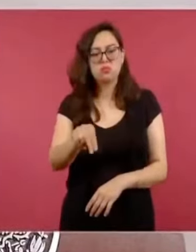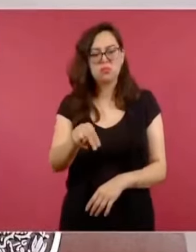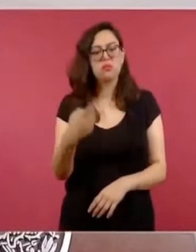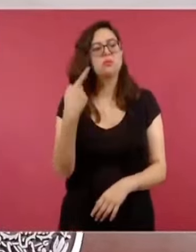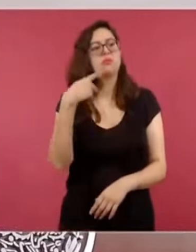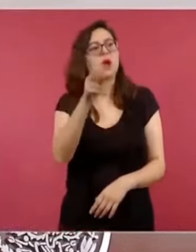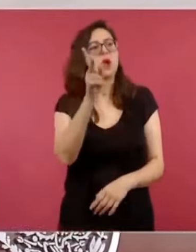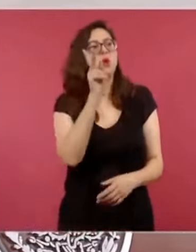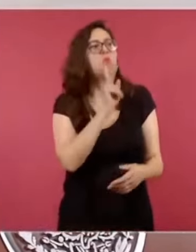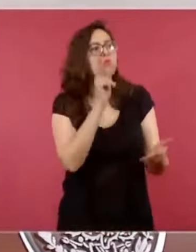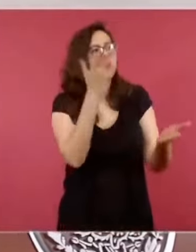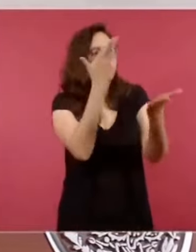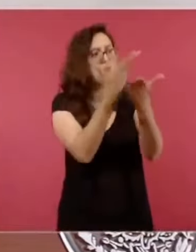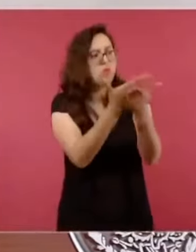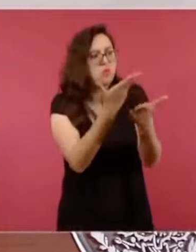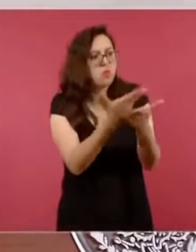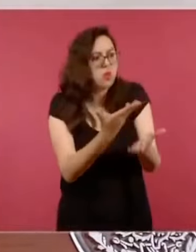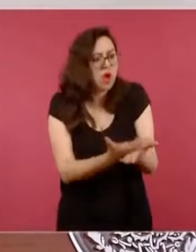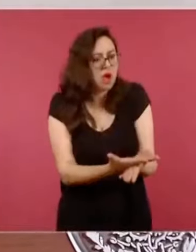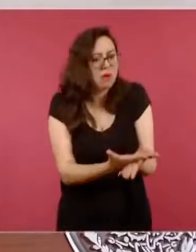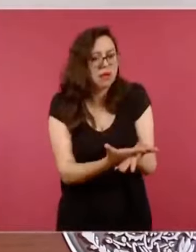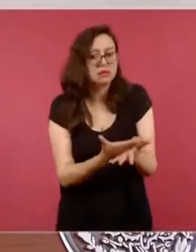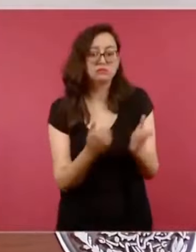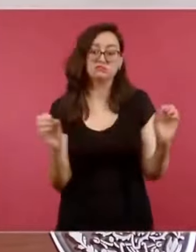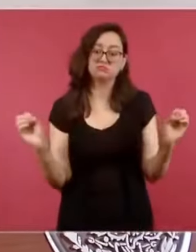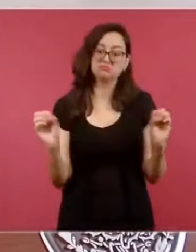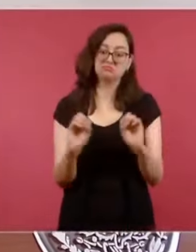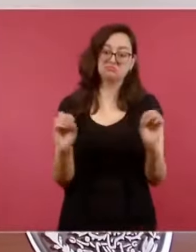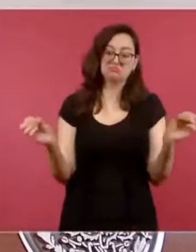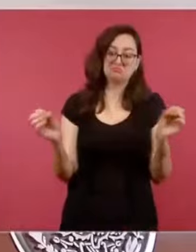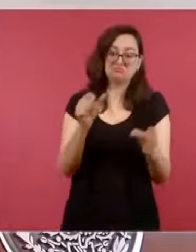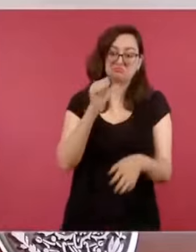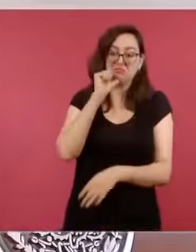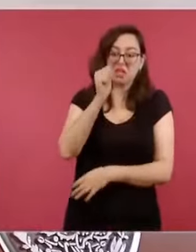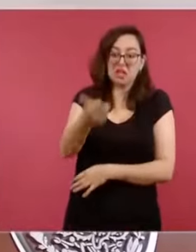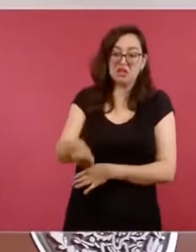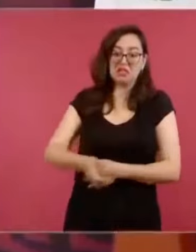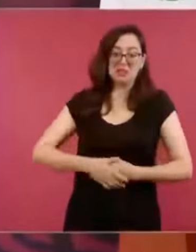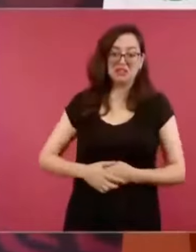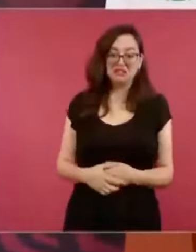Estamos hablando del Departamento de Estado del gobierno de Estados Unidos.